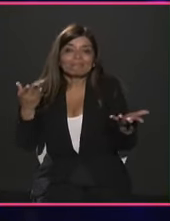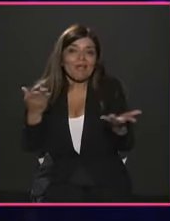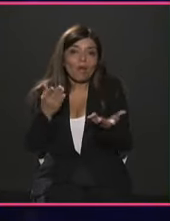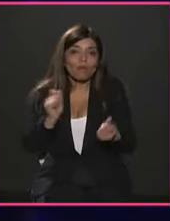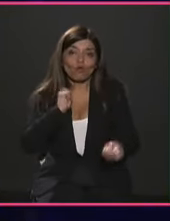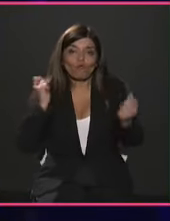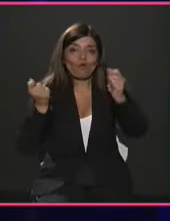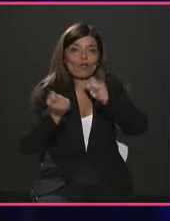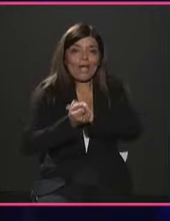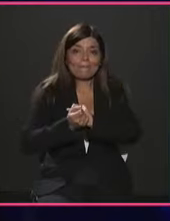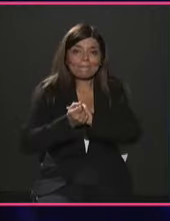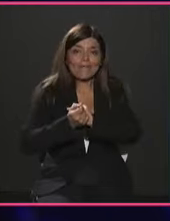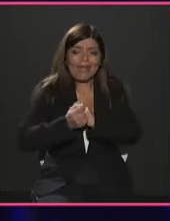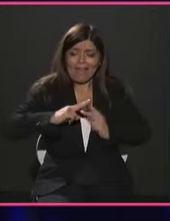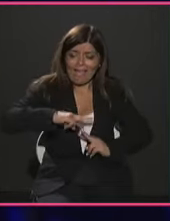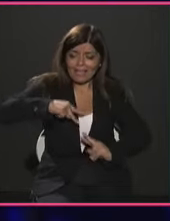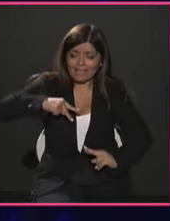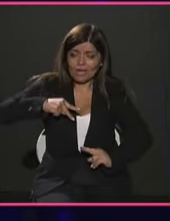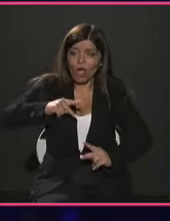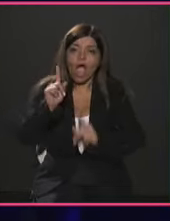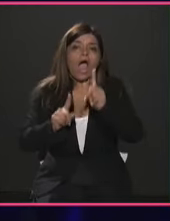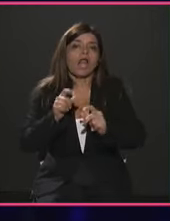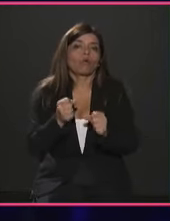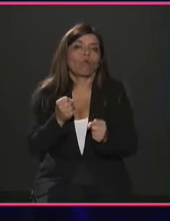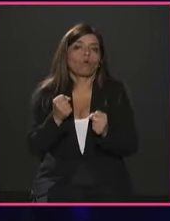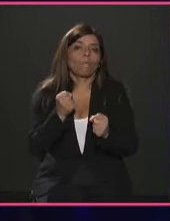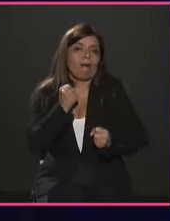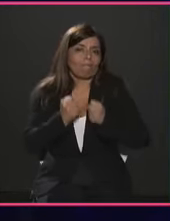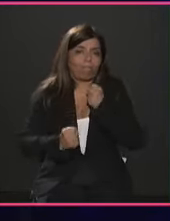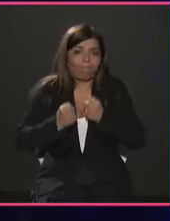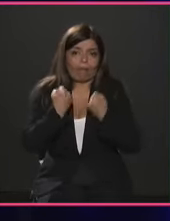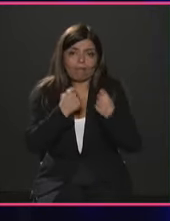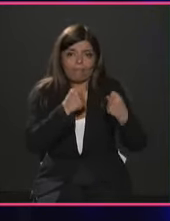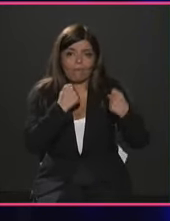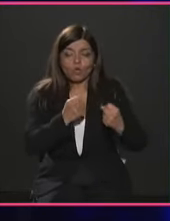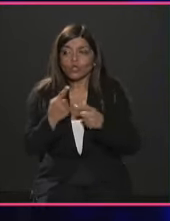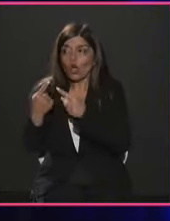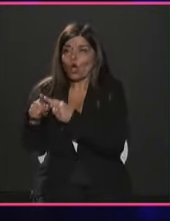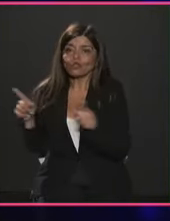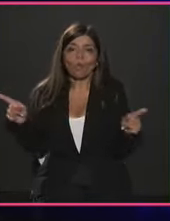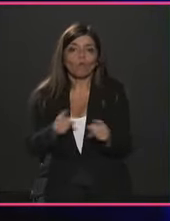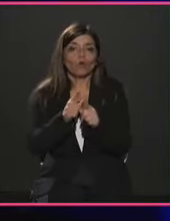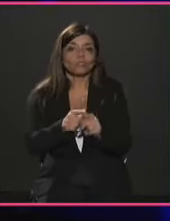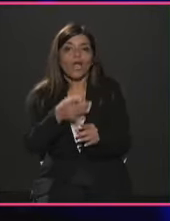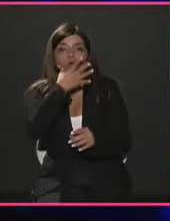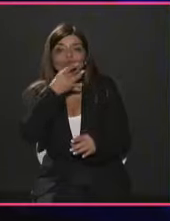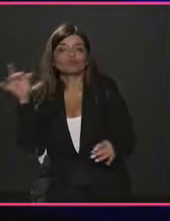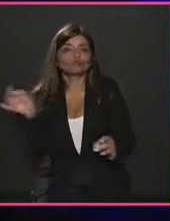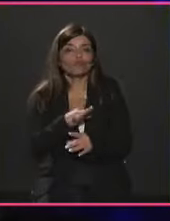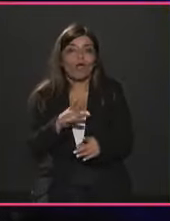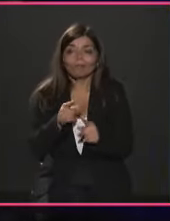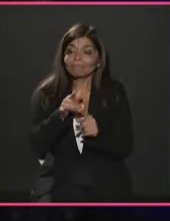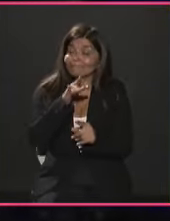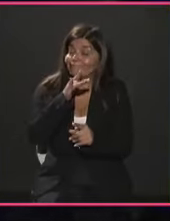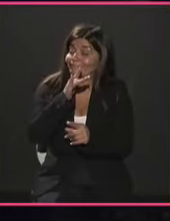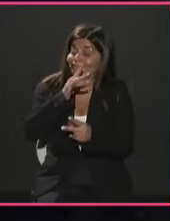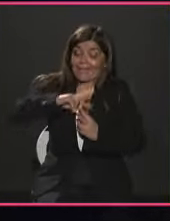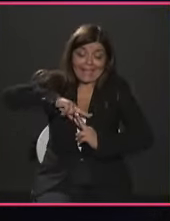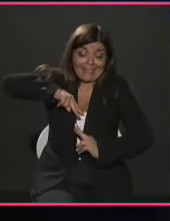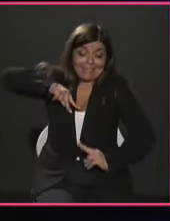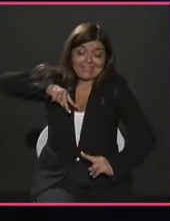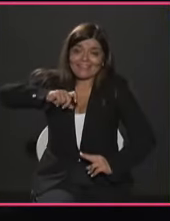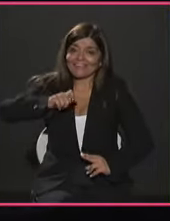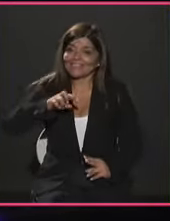opuesto o que sean más atléticos o más musicales o más atractivos o nada no